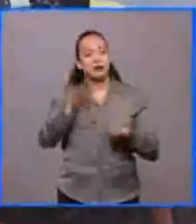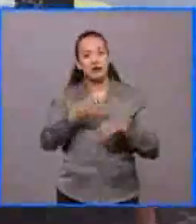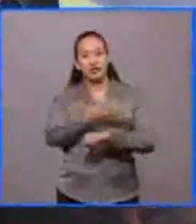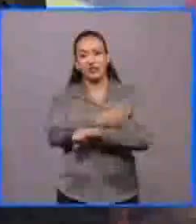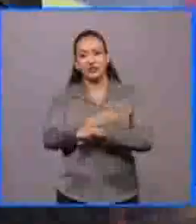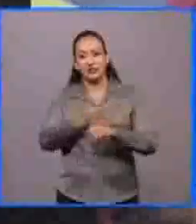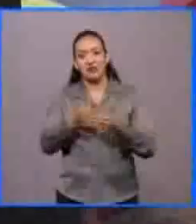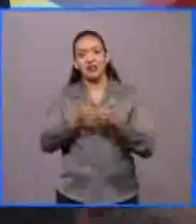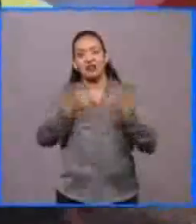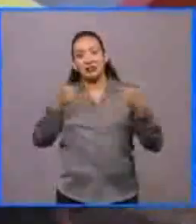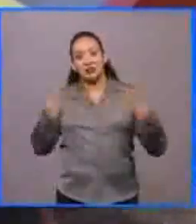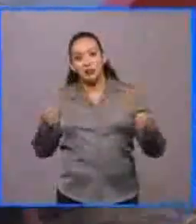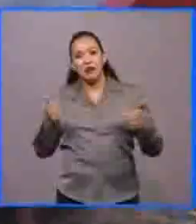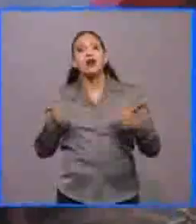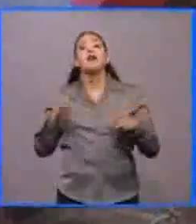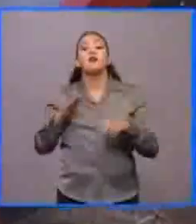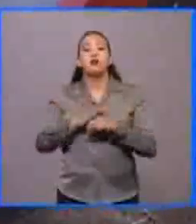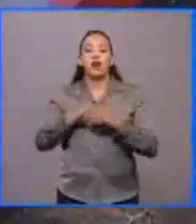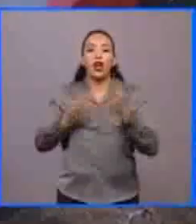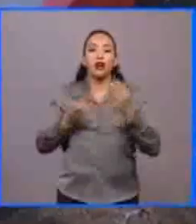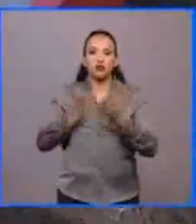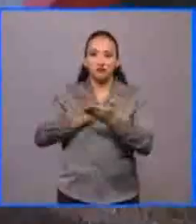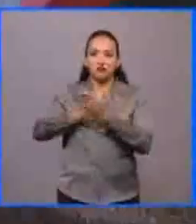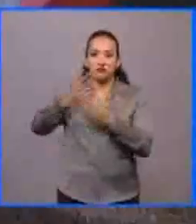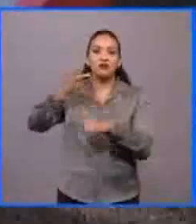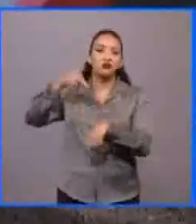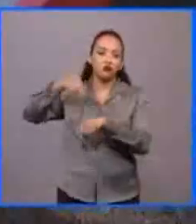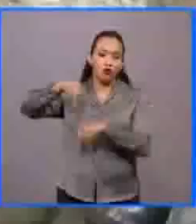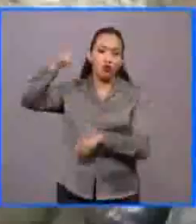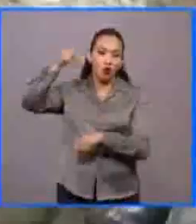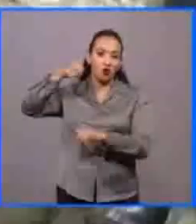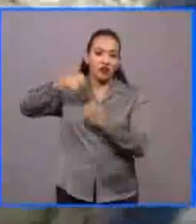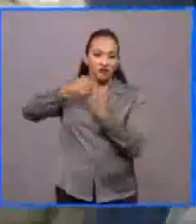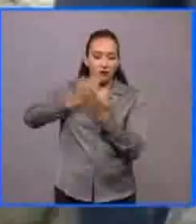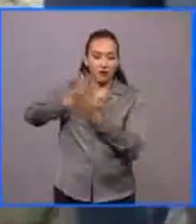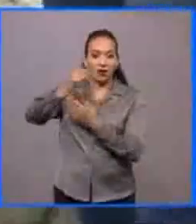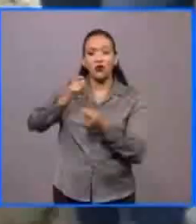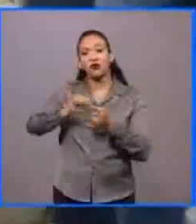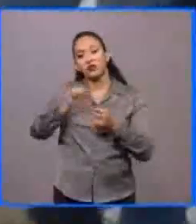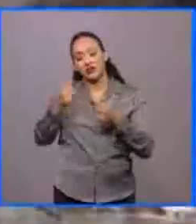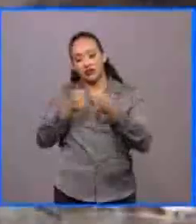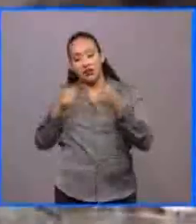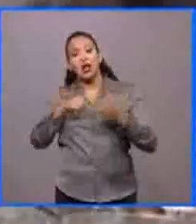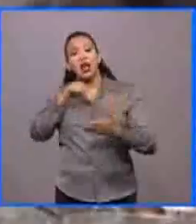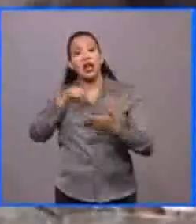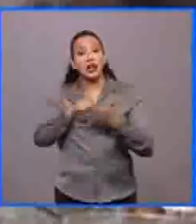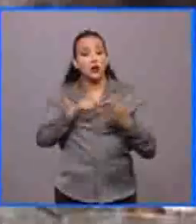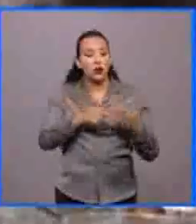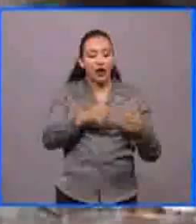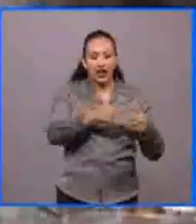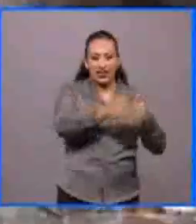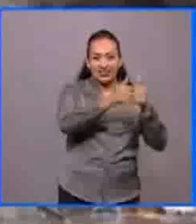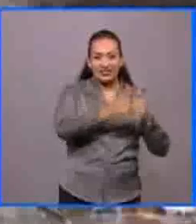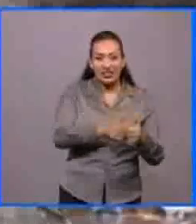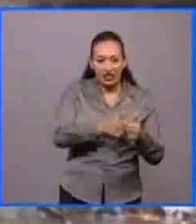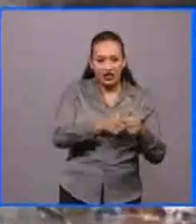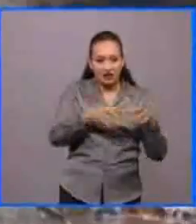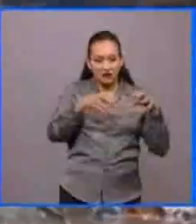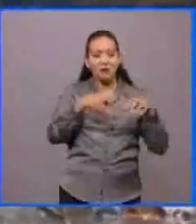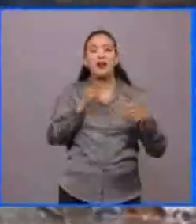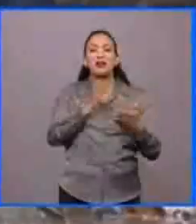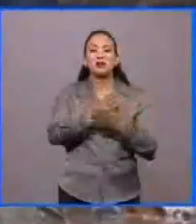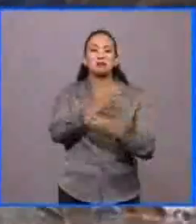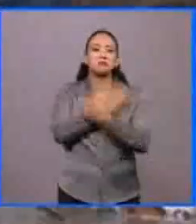e incertidumbre en la frontera norte del país. Asimismo, advierten que habitan en albergues sobrepoblados, sin acceso a la